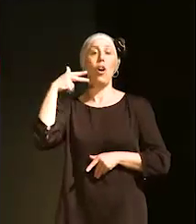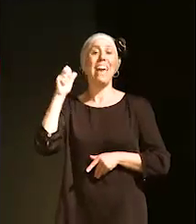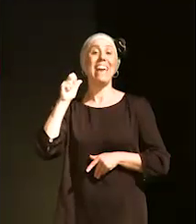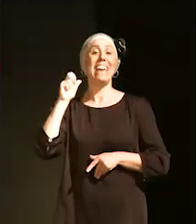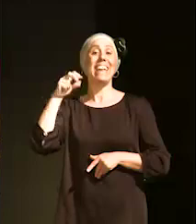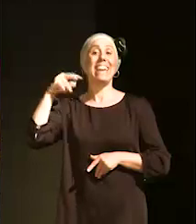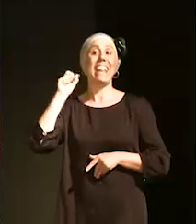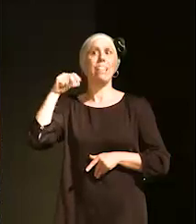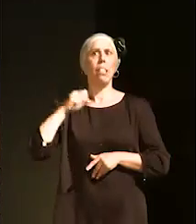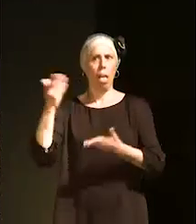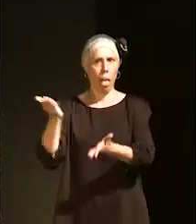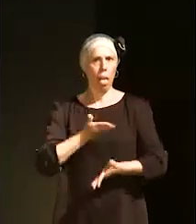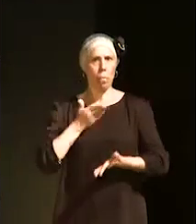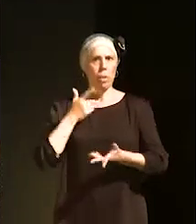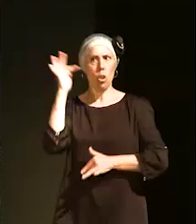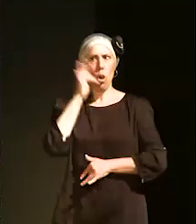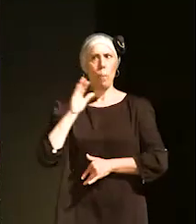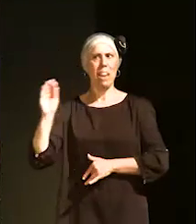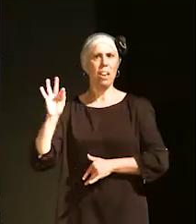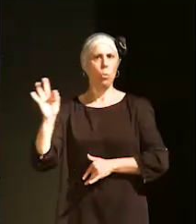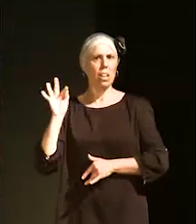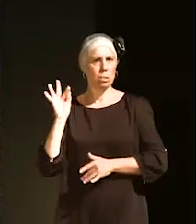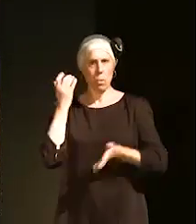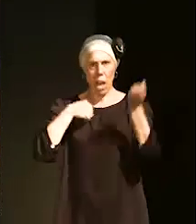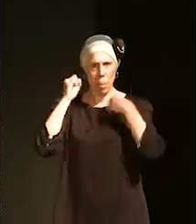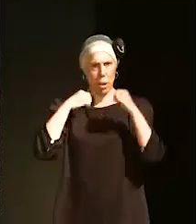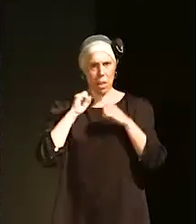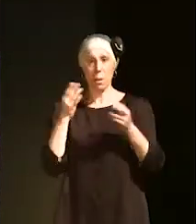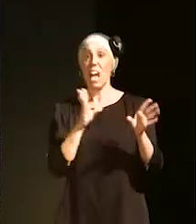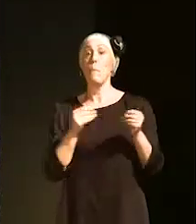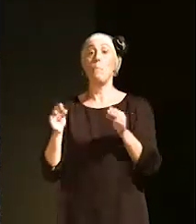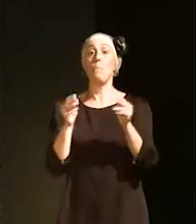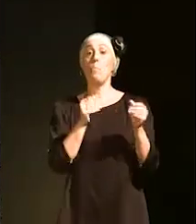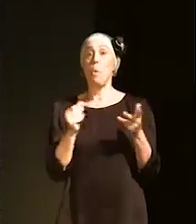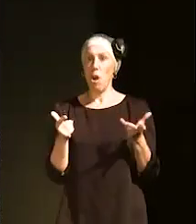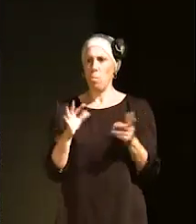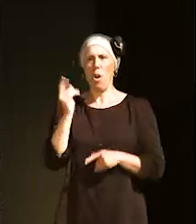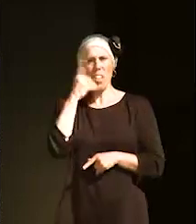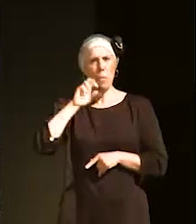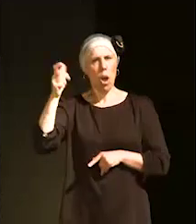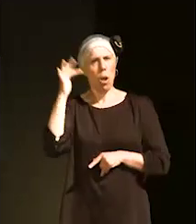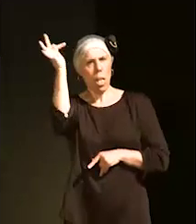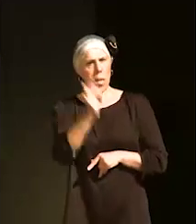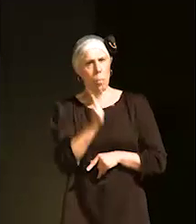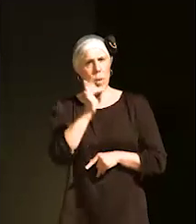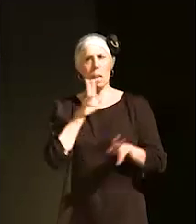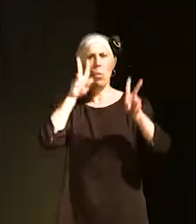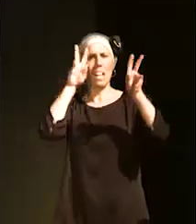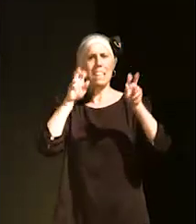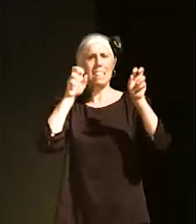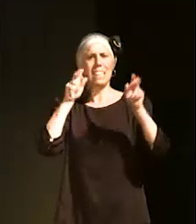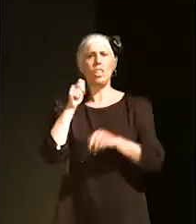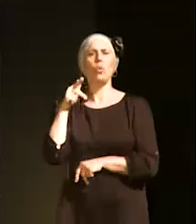polvo y luego jairo bustamante que le haría trabajar en la película y canul que se convirtió en la película